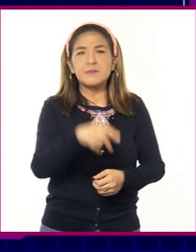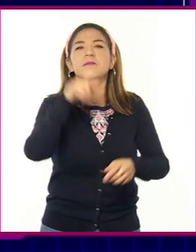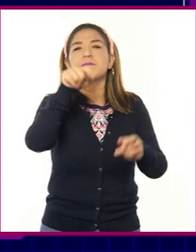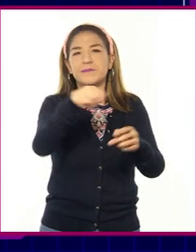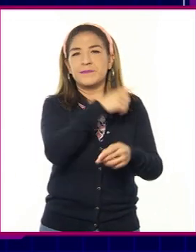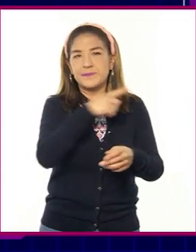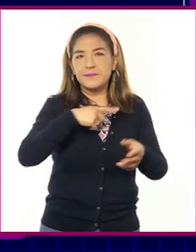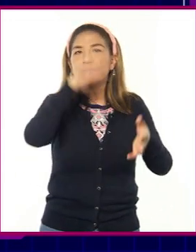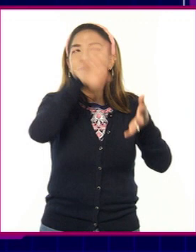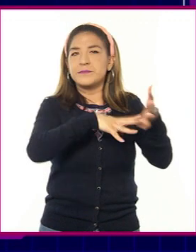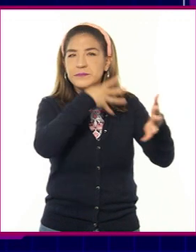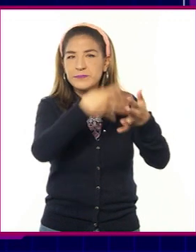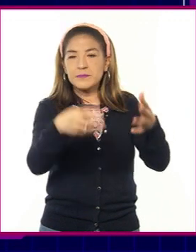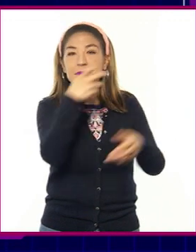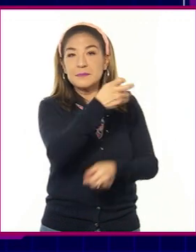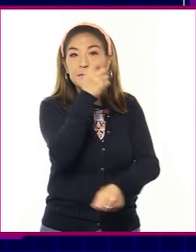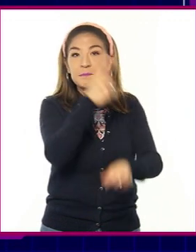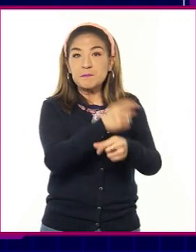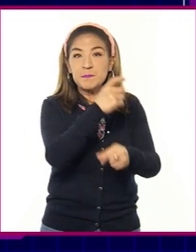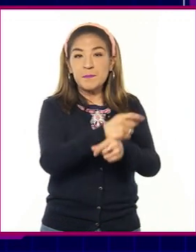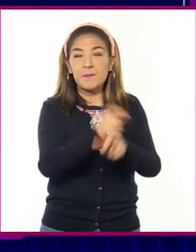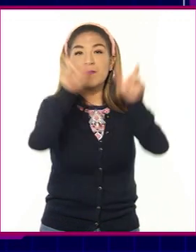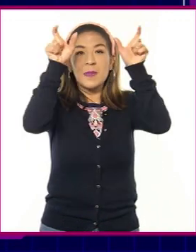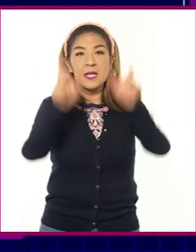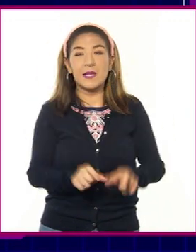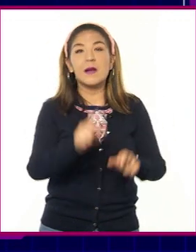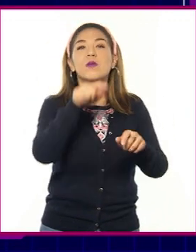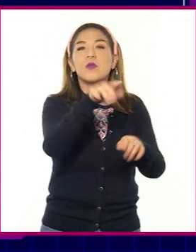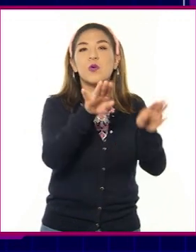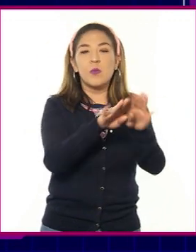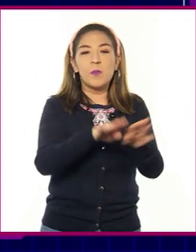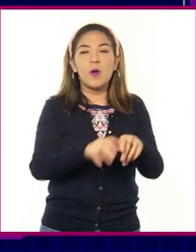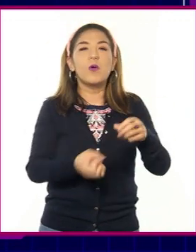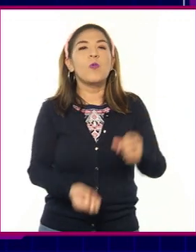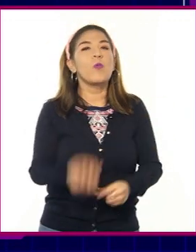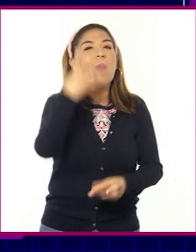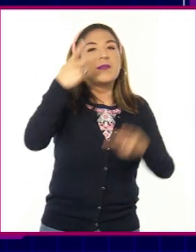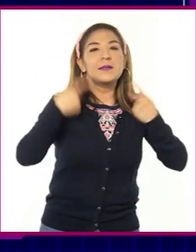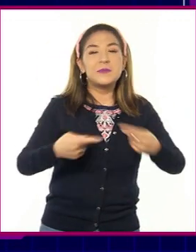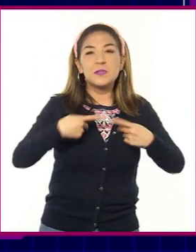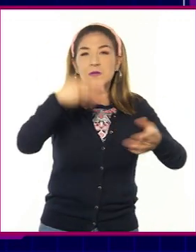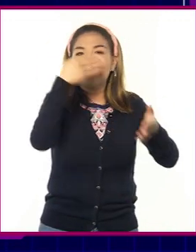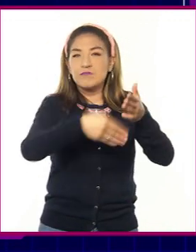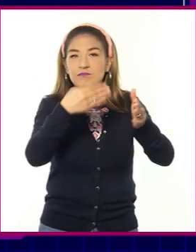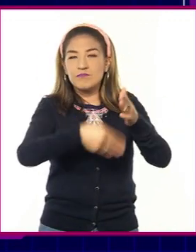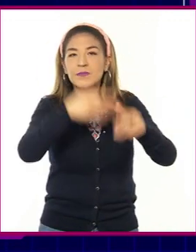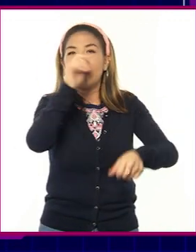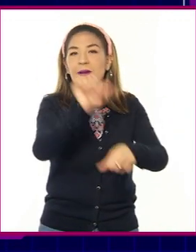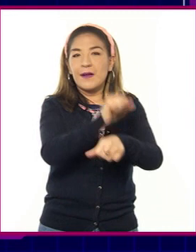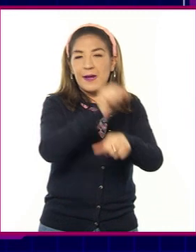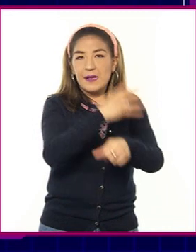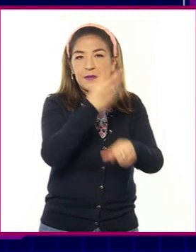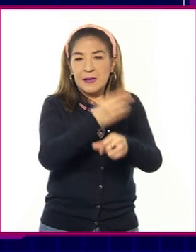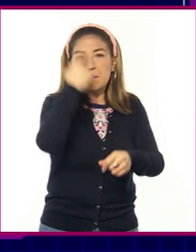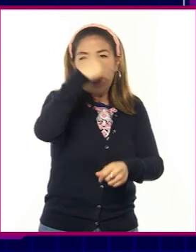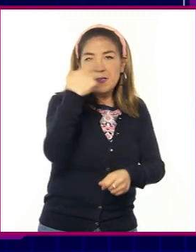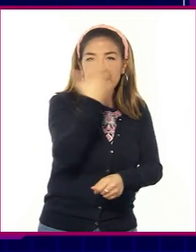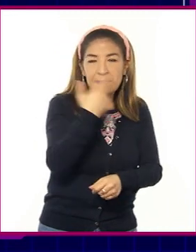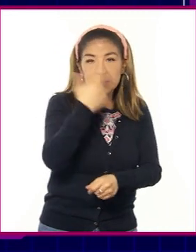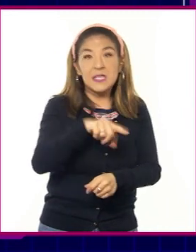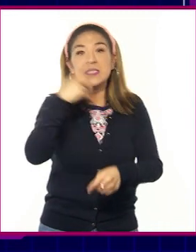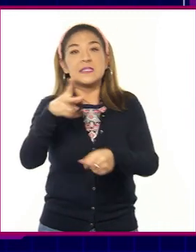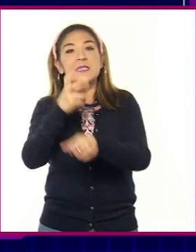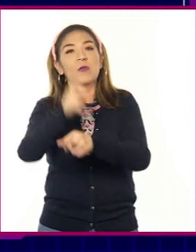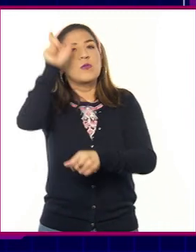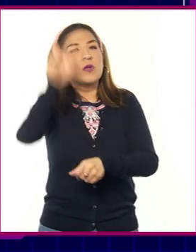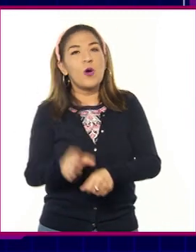tabla donde en la primera columna se escriba el número de mecánicos que trabajarán en la revisión del automóvil y en la segunda